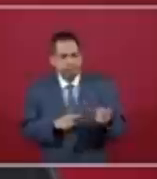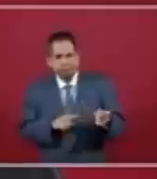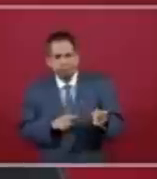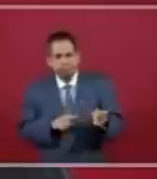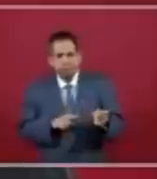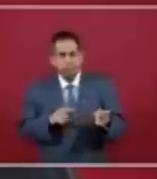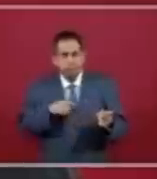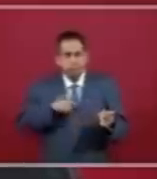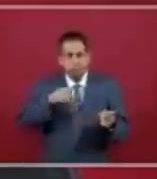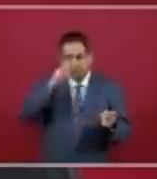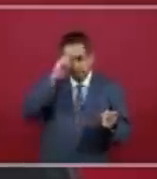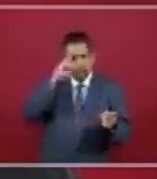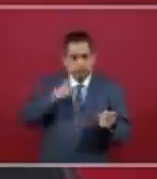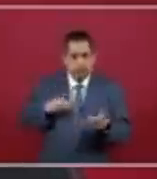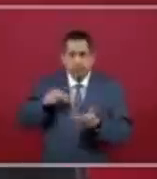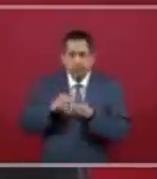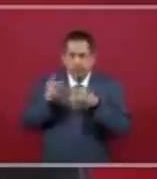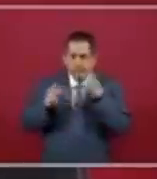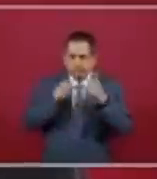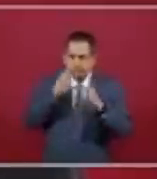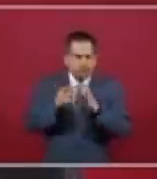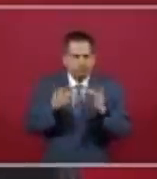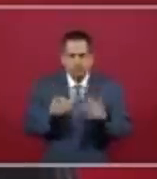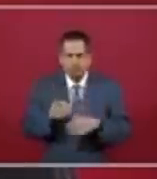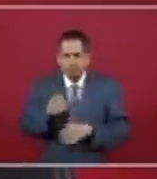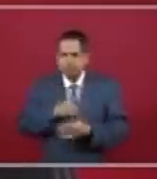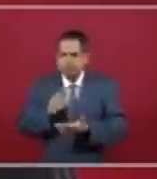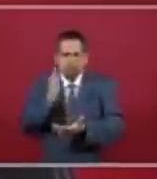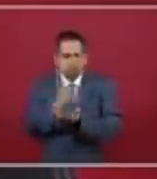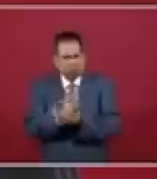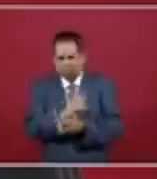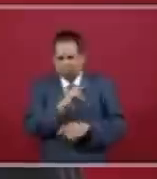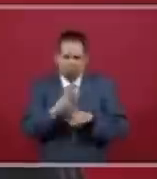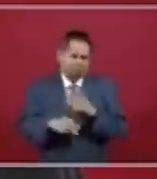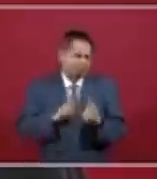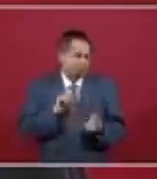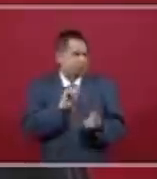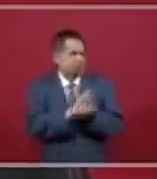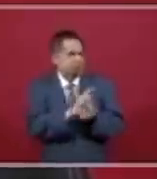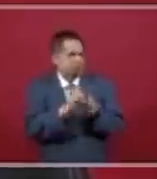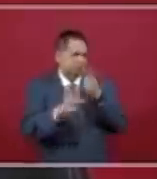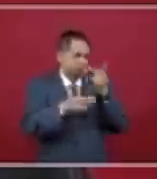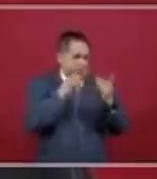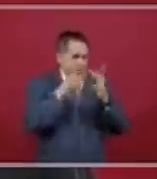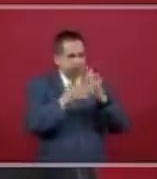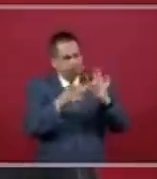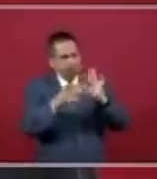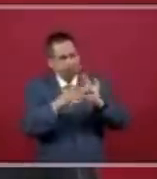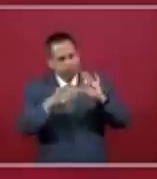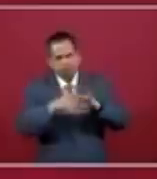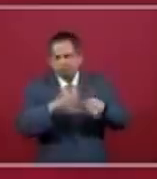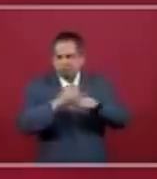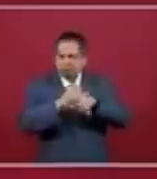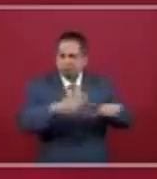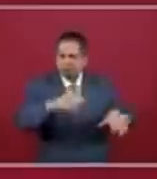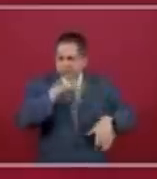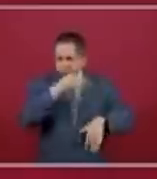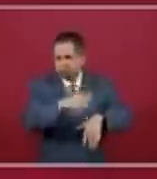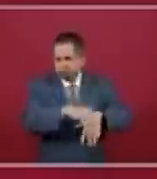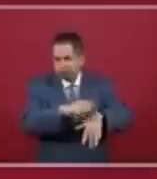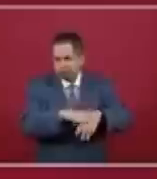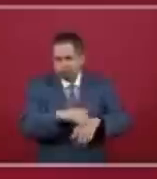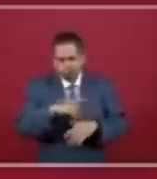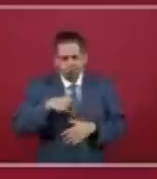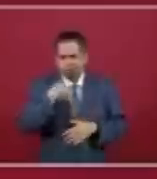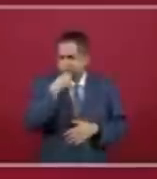hablara, pero dije, de una vez, vamos a